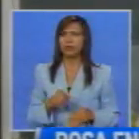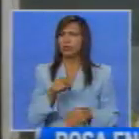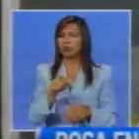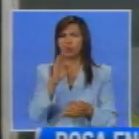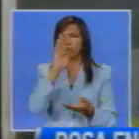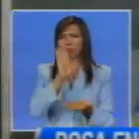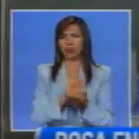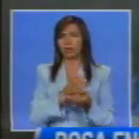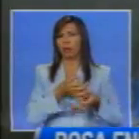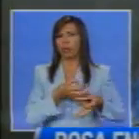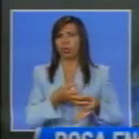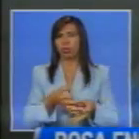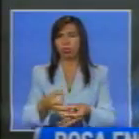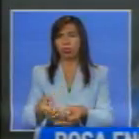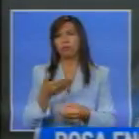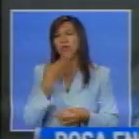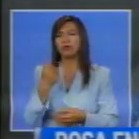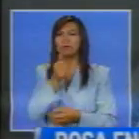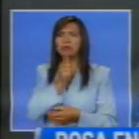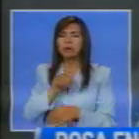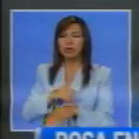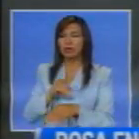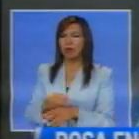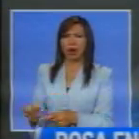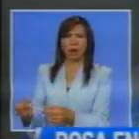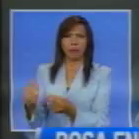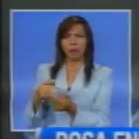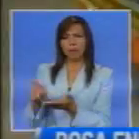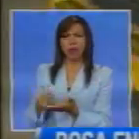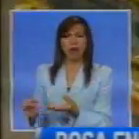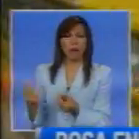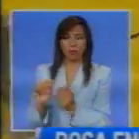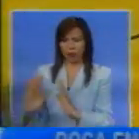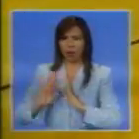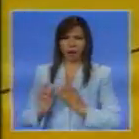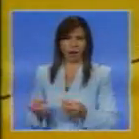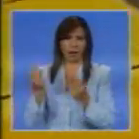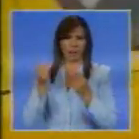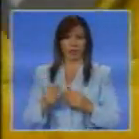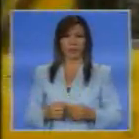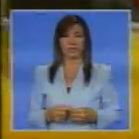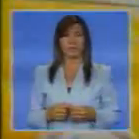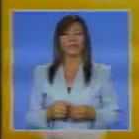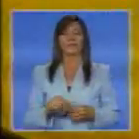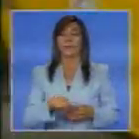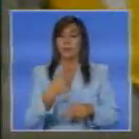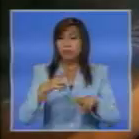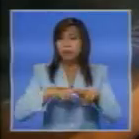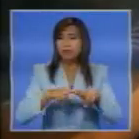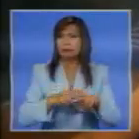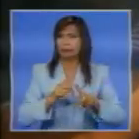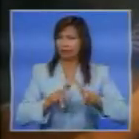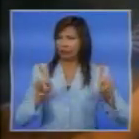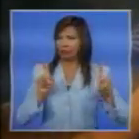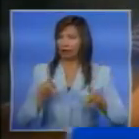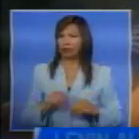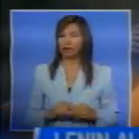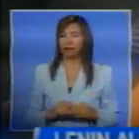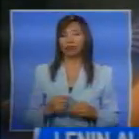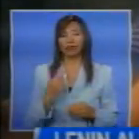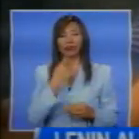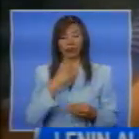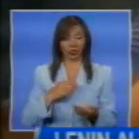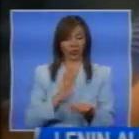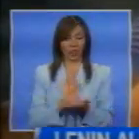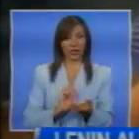Demoroso y en cambio yo me voy a particular rápido, yo sé que me cuesta, pero rápido. La situación es distinta entre los taxistas. Si uno paga el seguro tiene